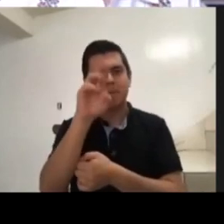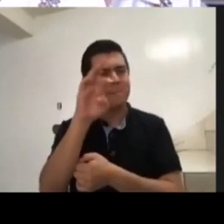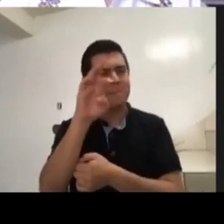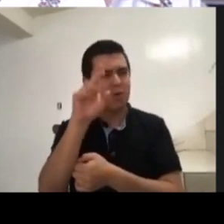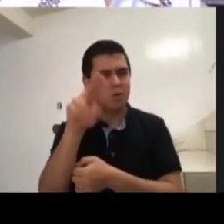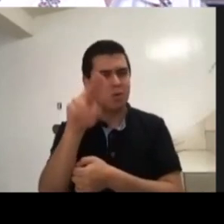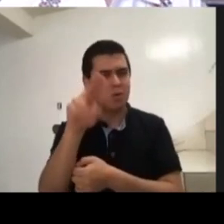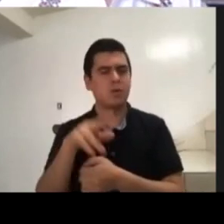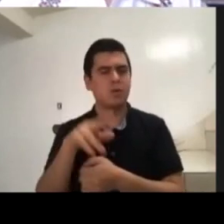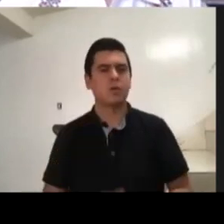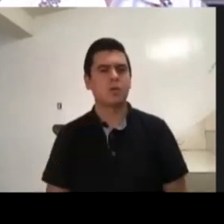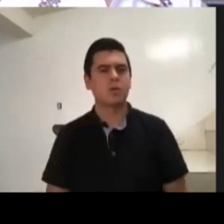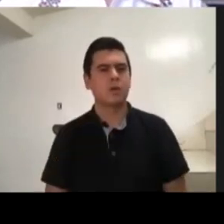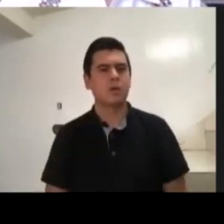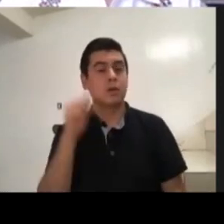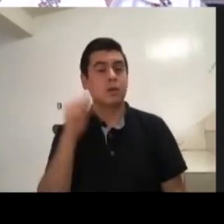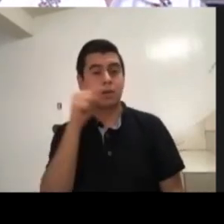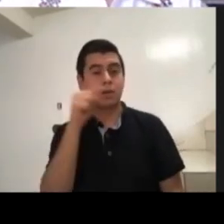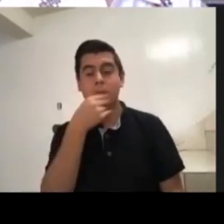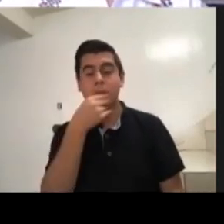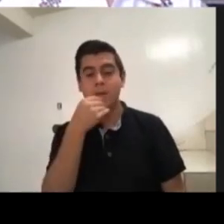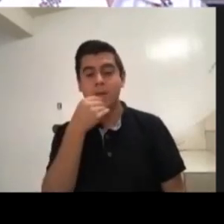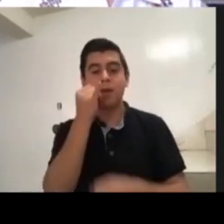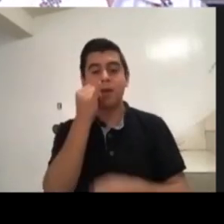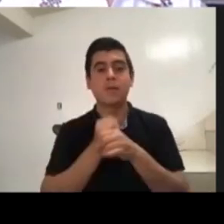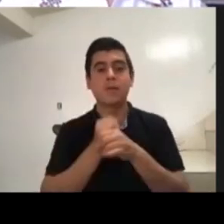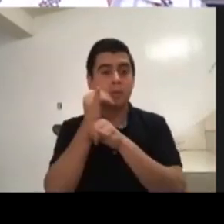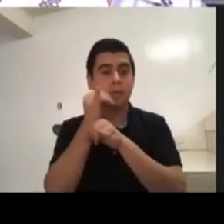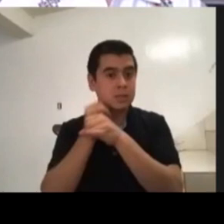investigador, ha sido investigador y académico del CIESAS